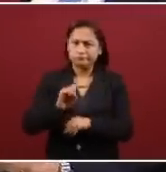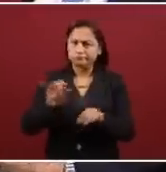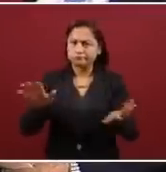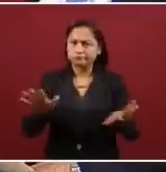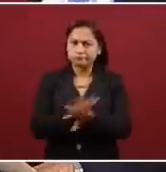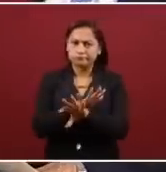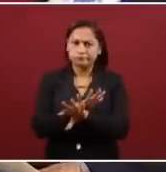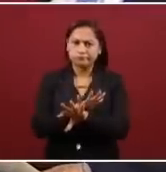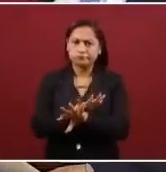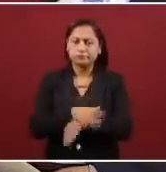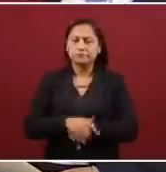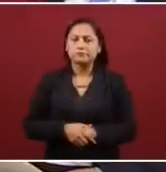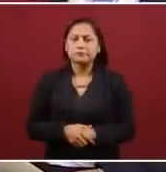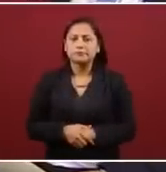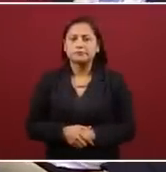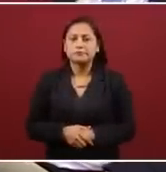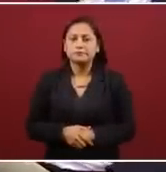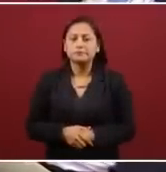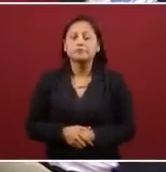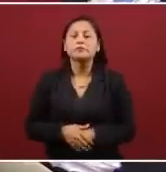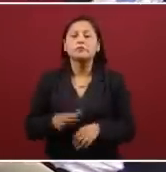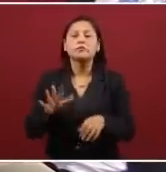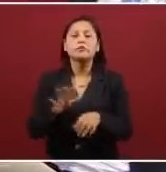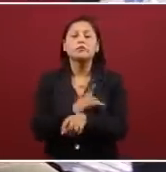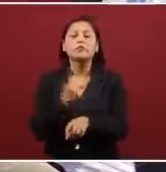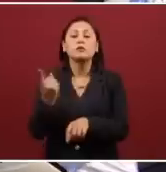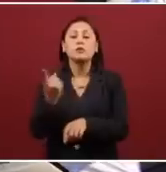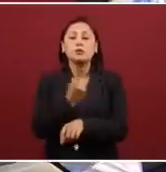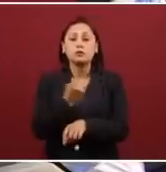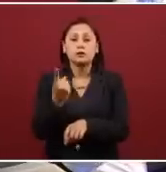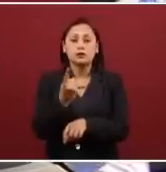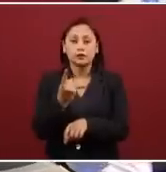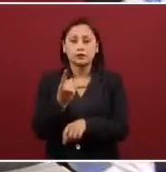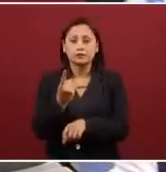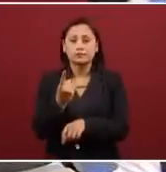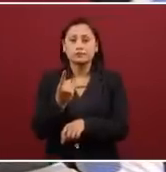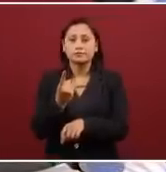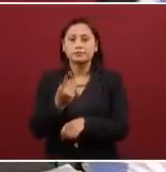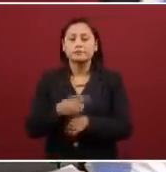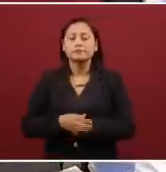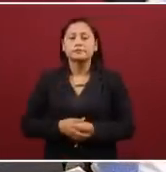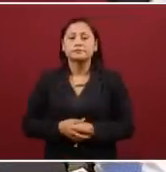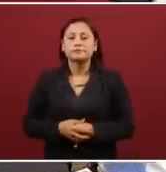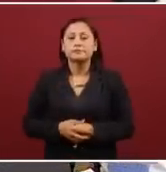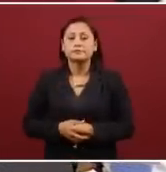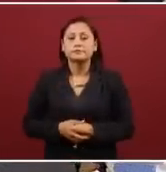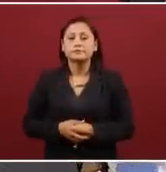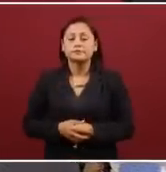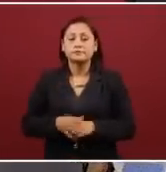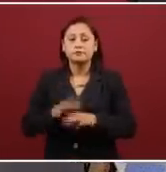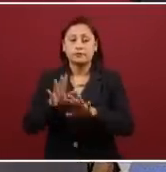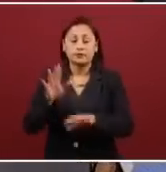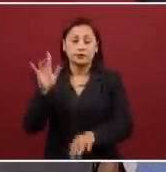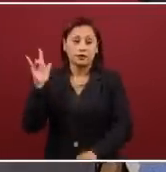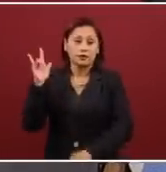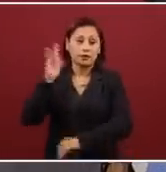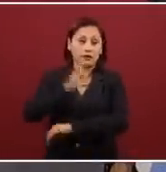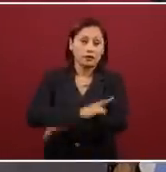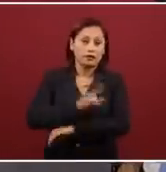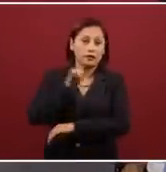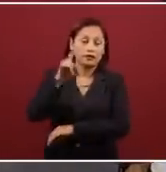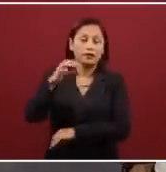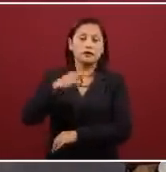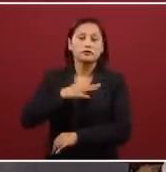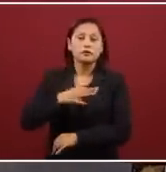porque se va a rehabilitar el aeropuerto de Toluca,